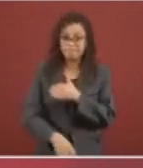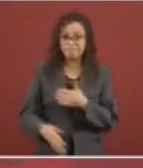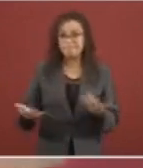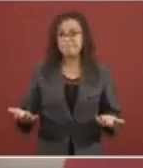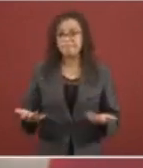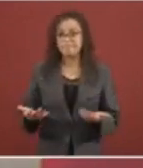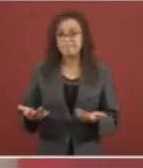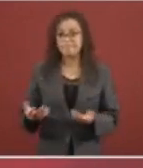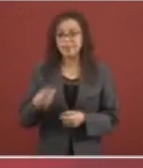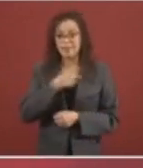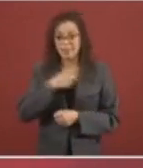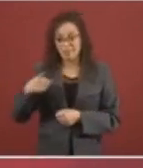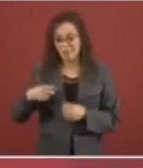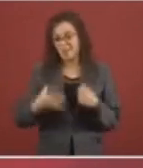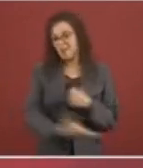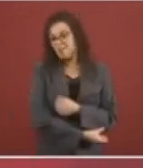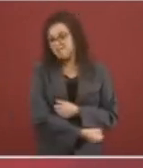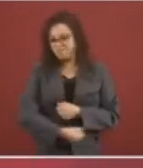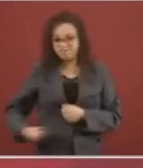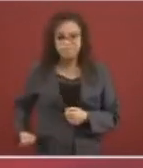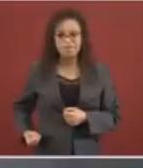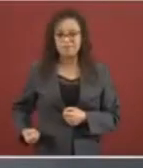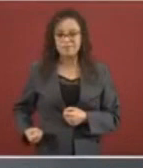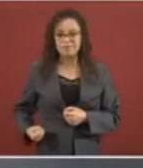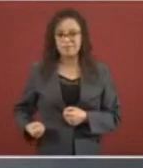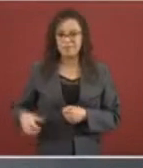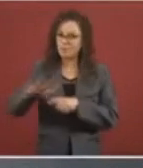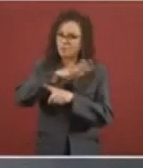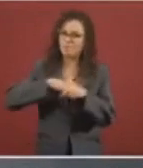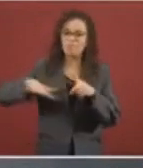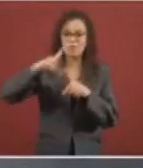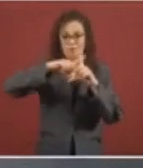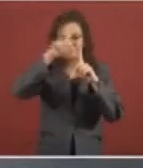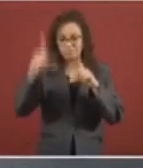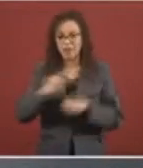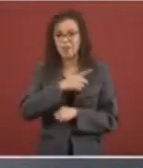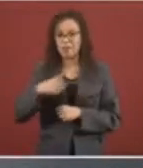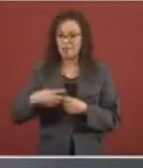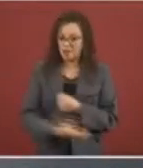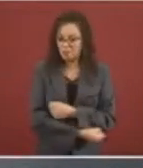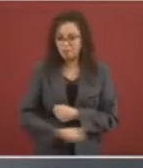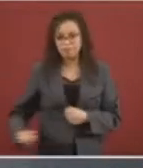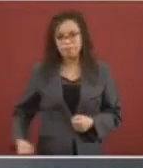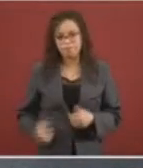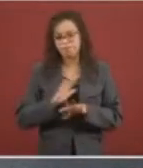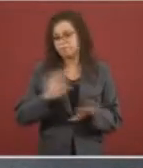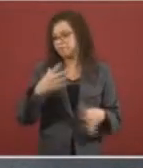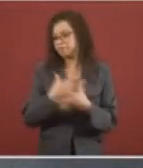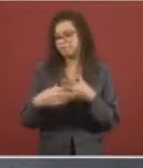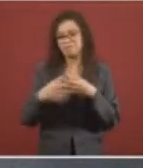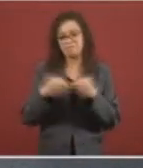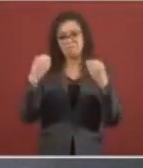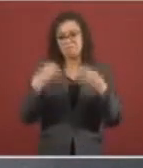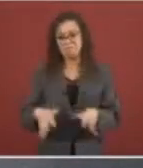y el apretarse el cinturón, que el pueblo se apriete el cinturón y ni modo, es un trago amargo, pero va